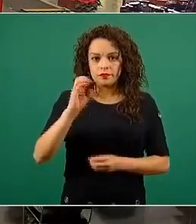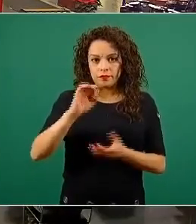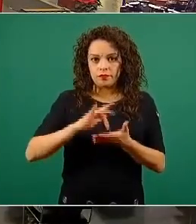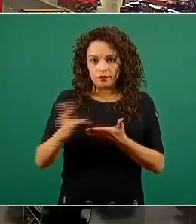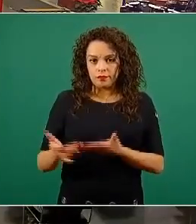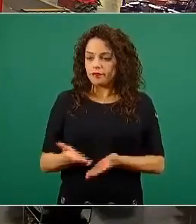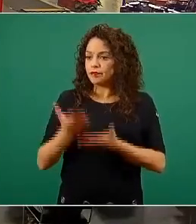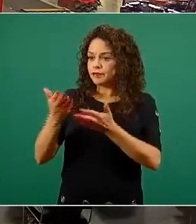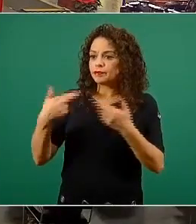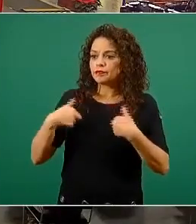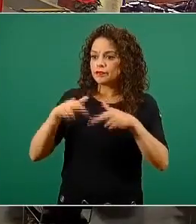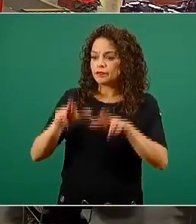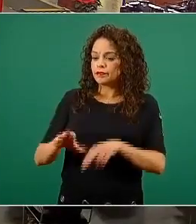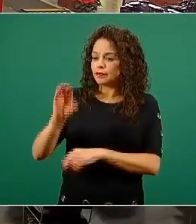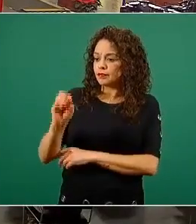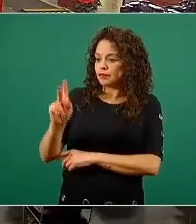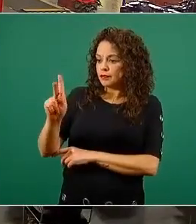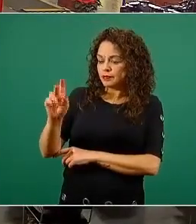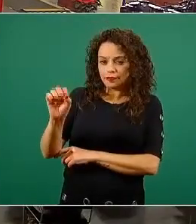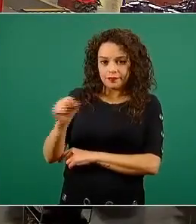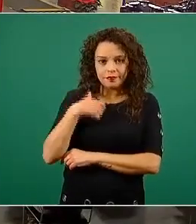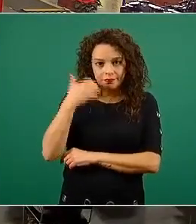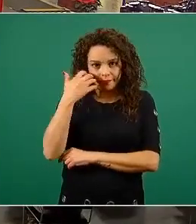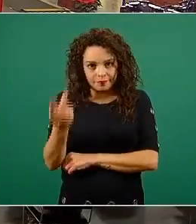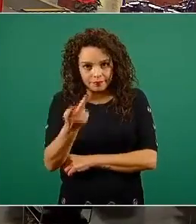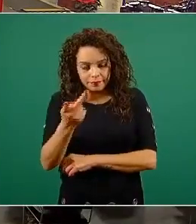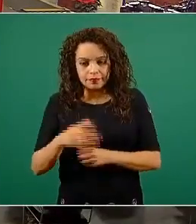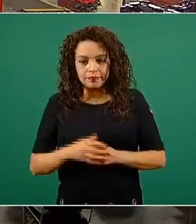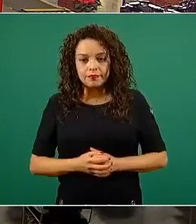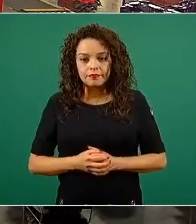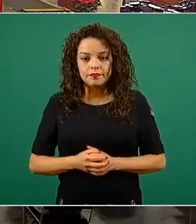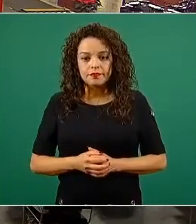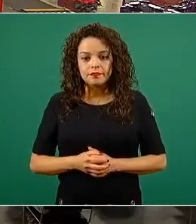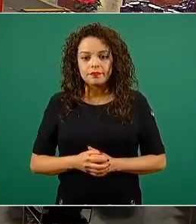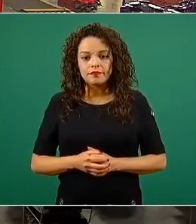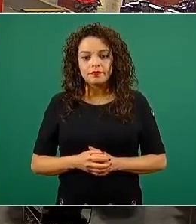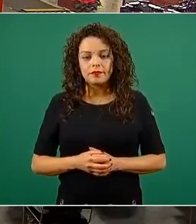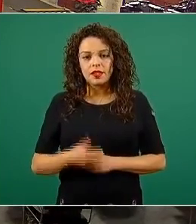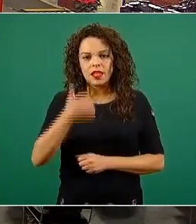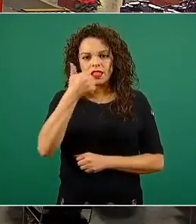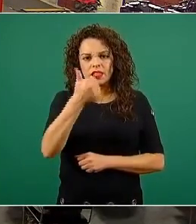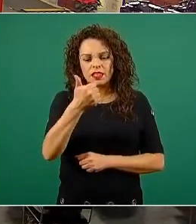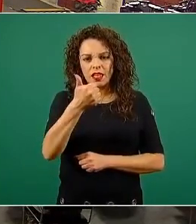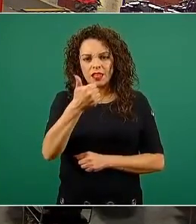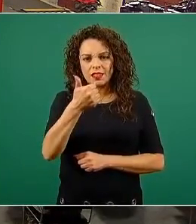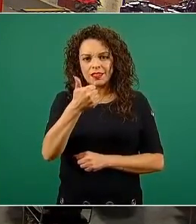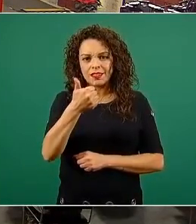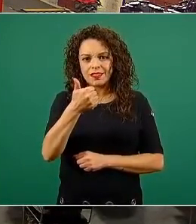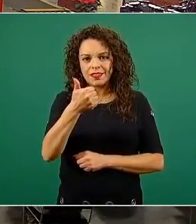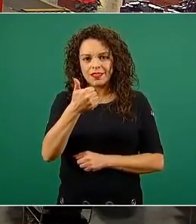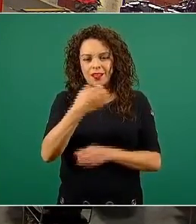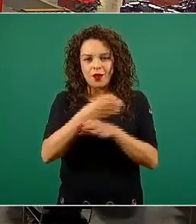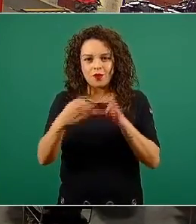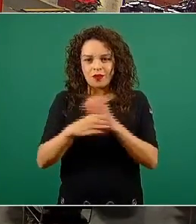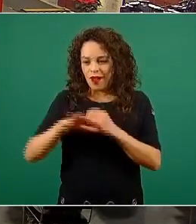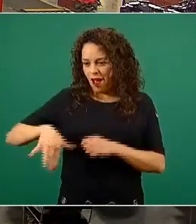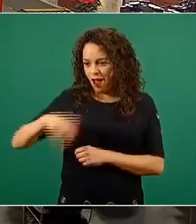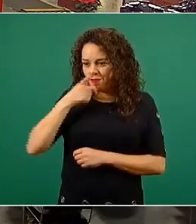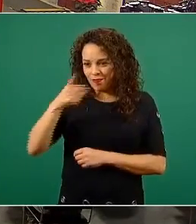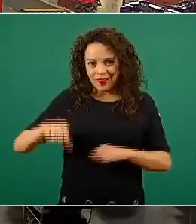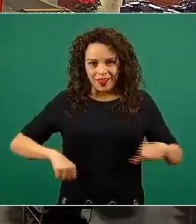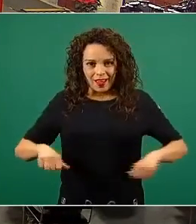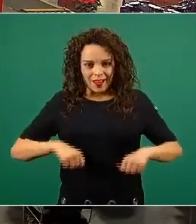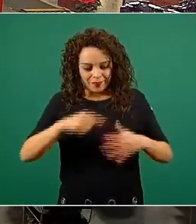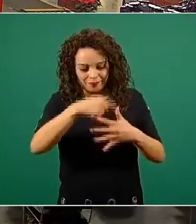de la Organización Panamericana, ¿son suficientes las 6 acciones que nos acaban de dar a conocer, que están